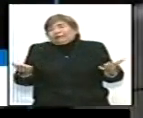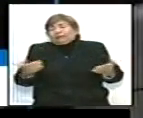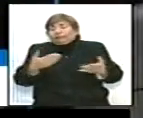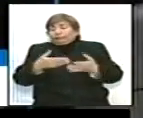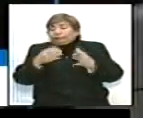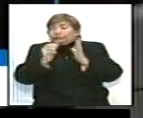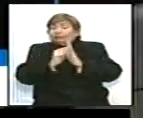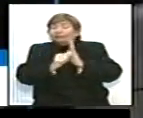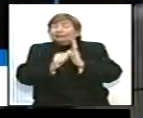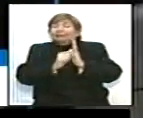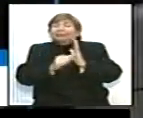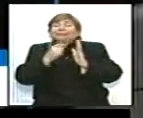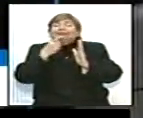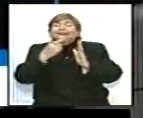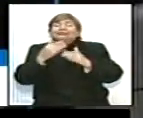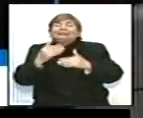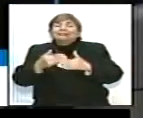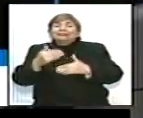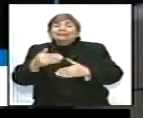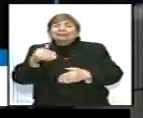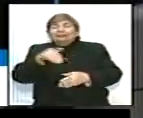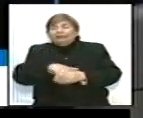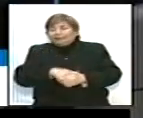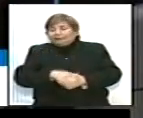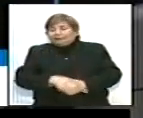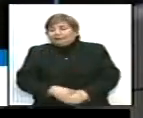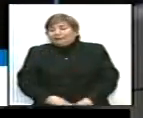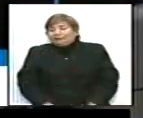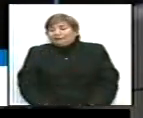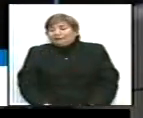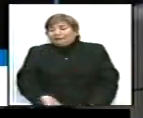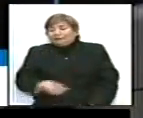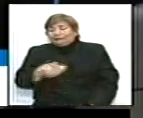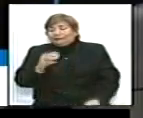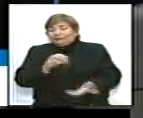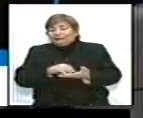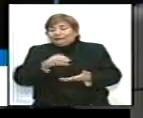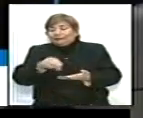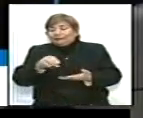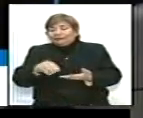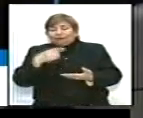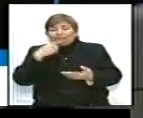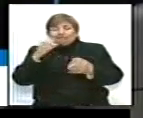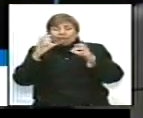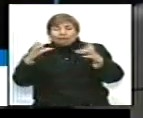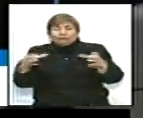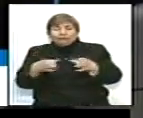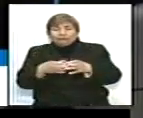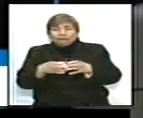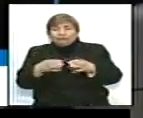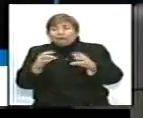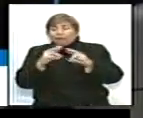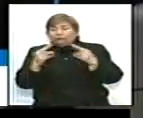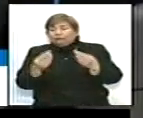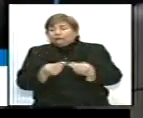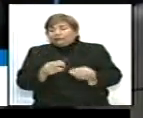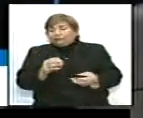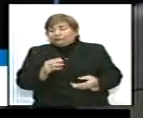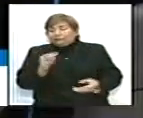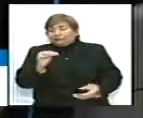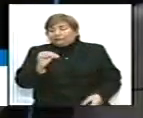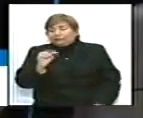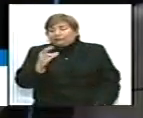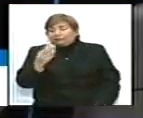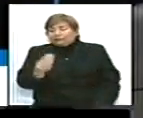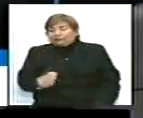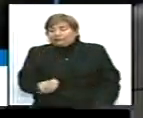principal, señor, es el adelanto de las elecciones generales y que el pueblo está pidiendo una asamblea constituyente. No es una minoría,